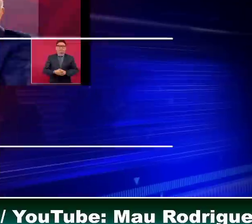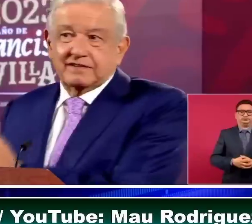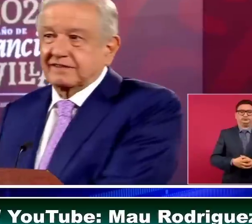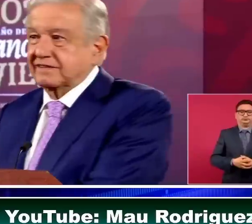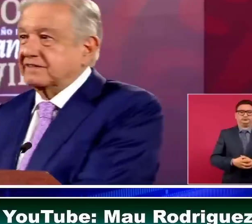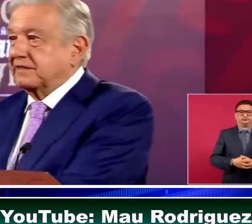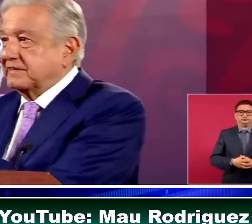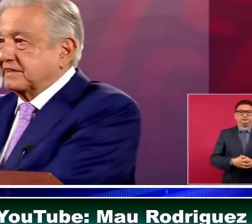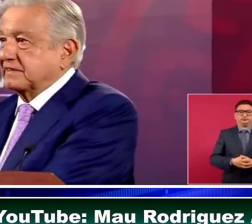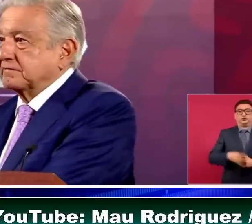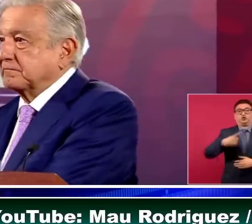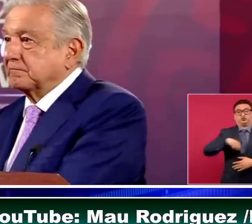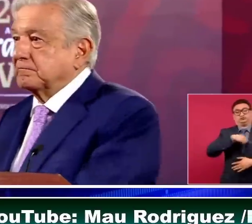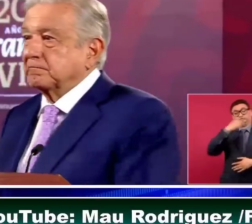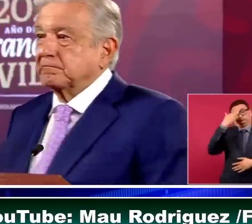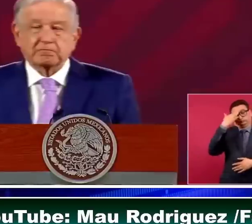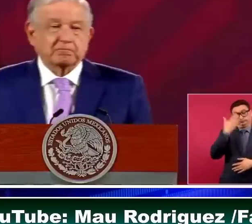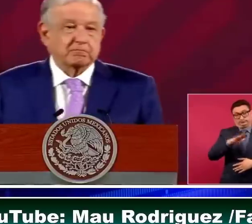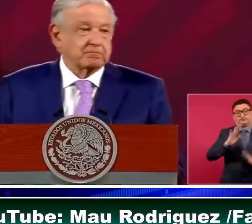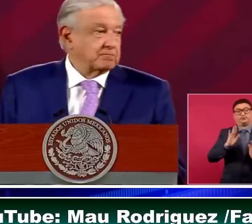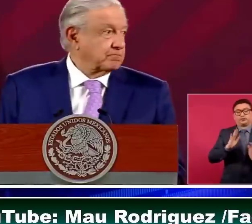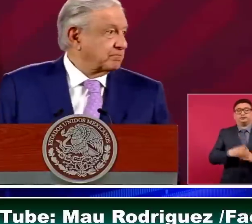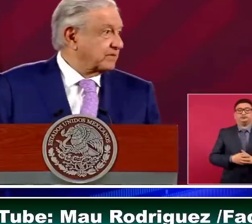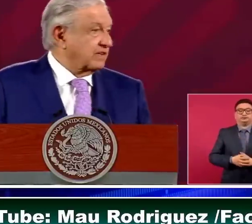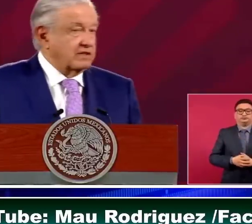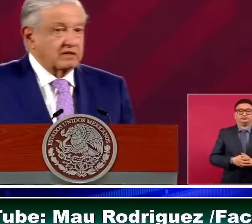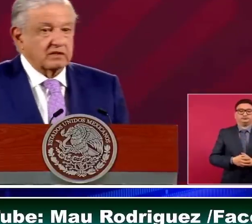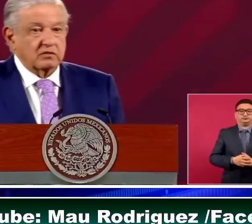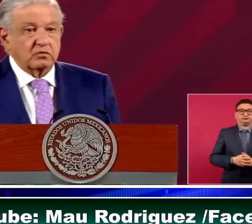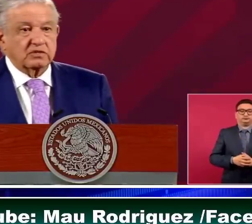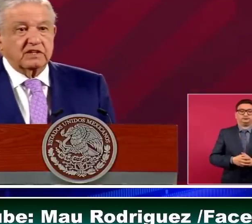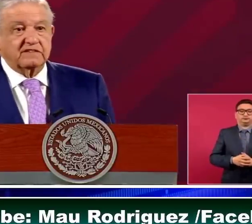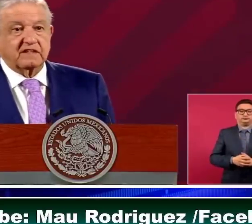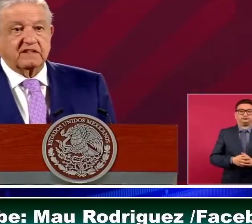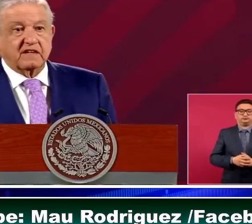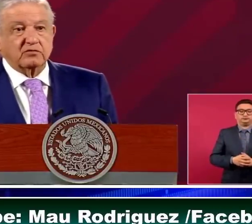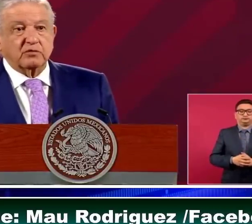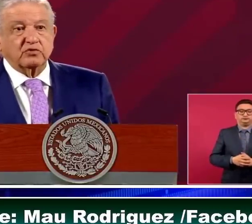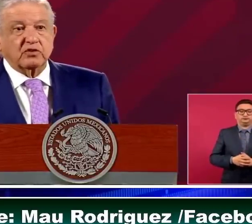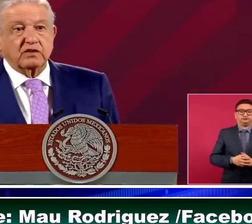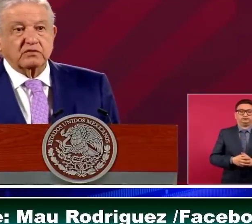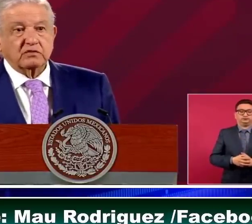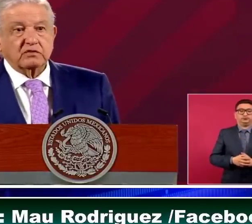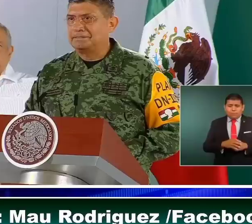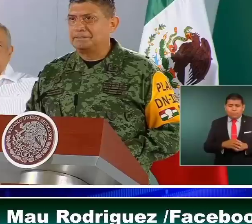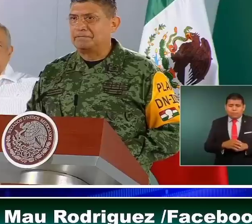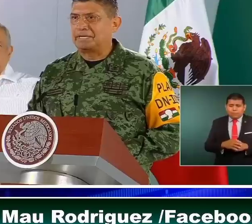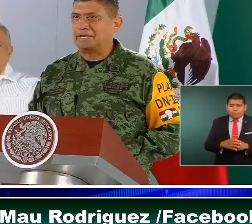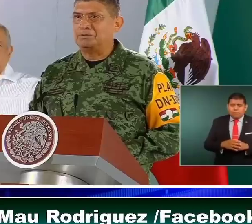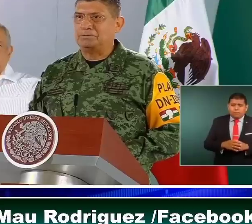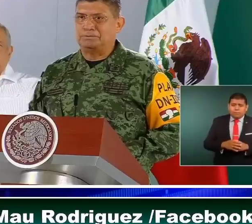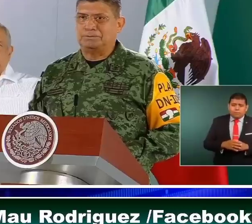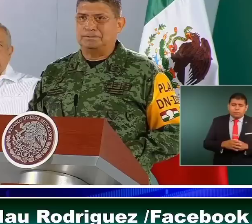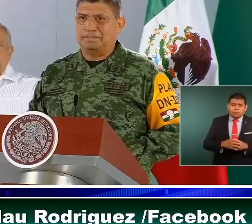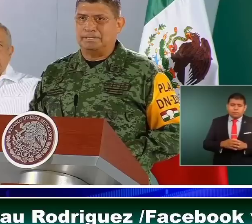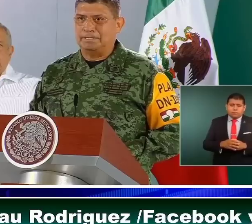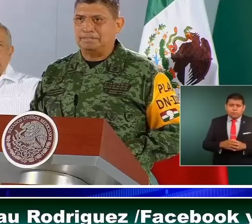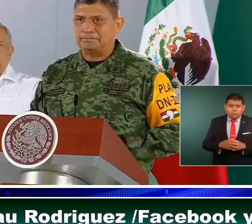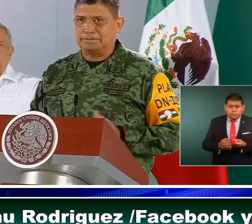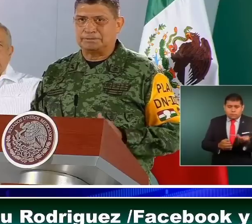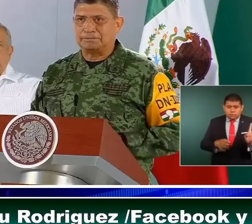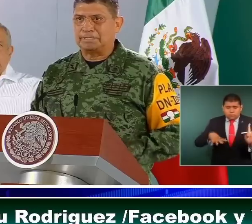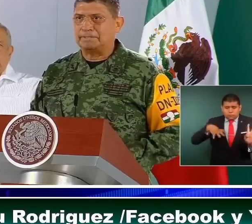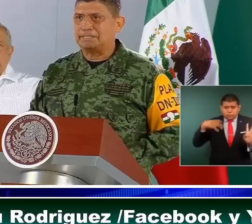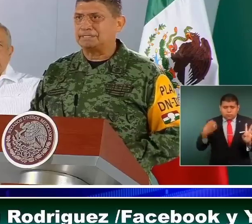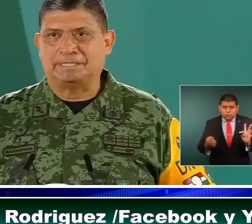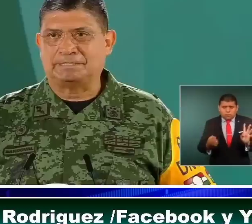Sin embargo, se olvidan de todo lo demás, del contexto. Esto fue lo que salieron a explicar los otros ministros que apoyaron este traspaso